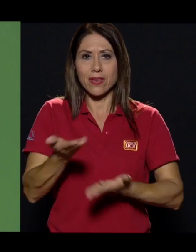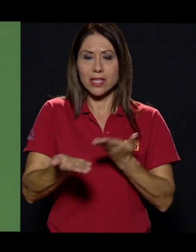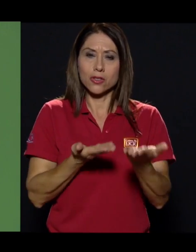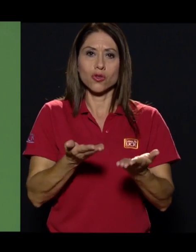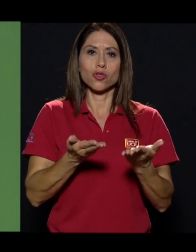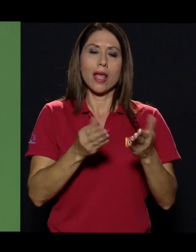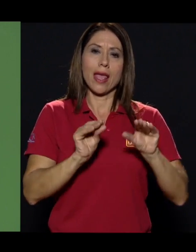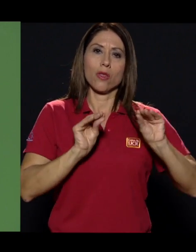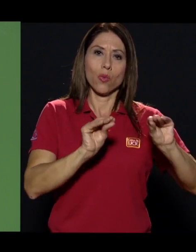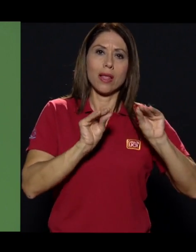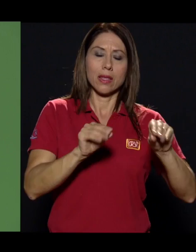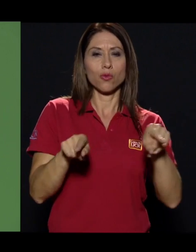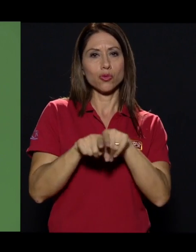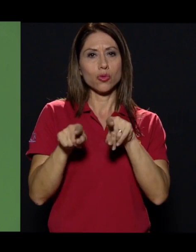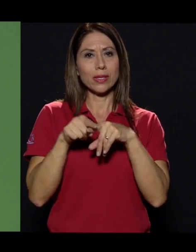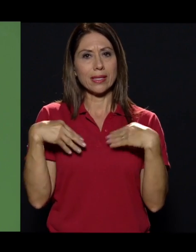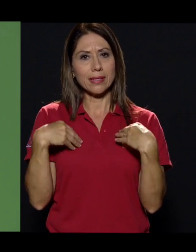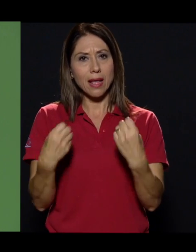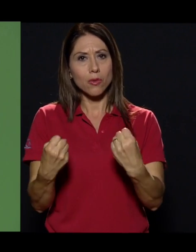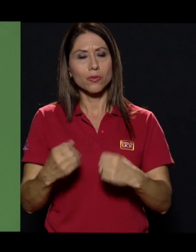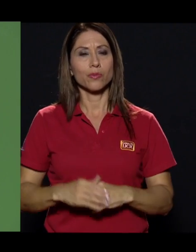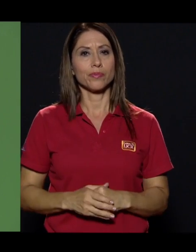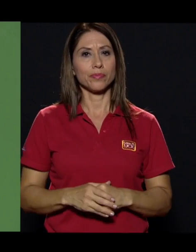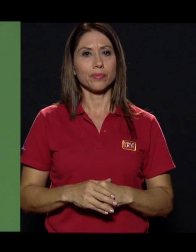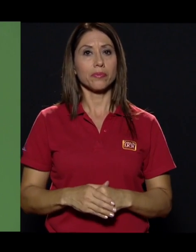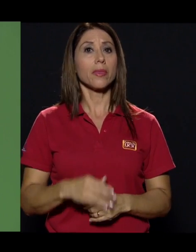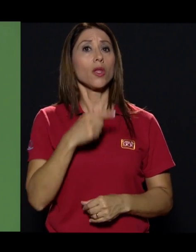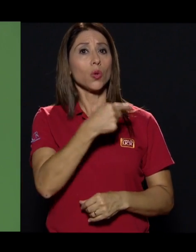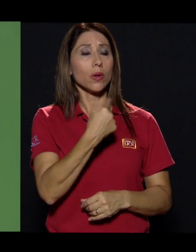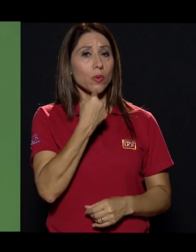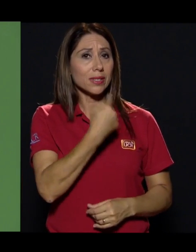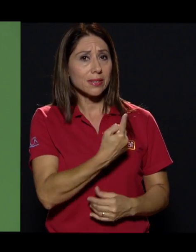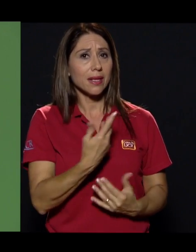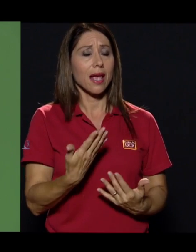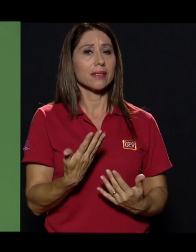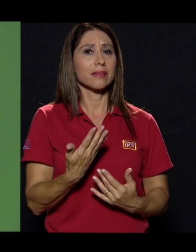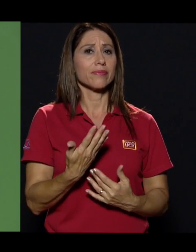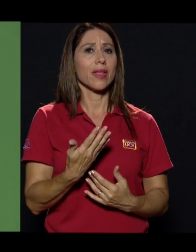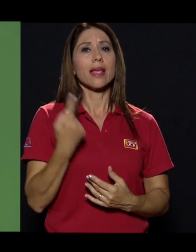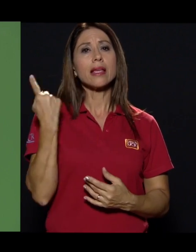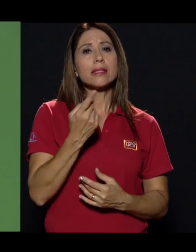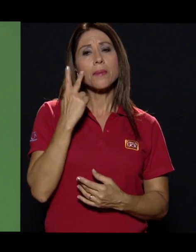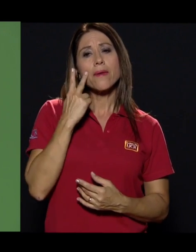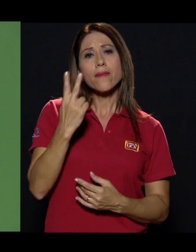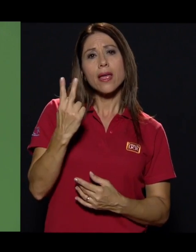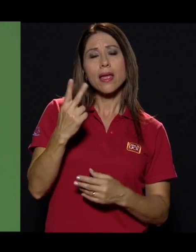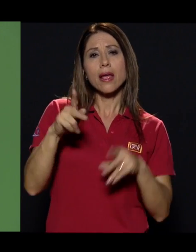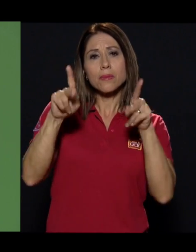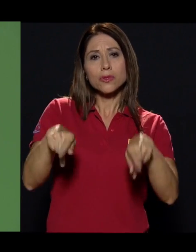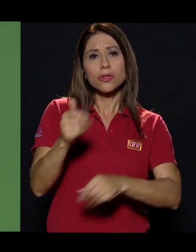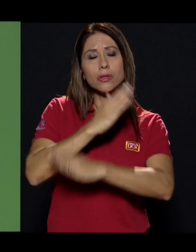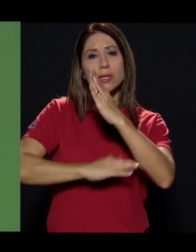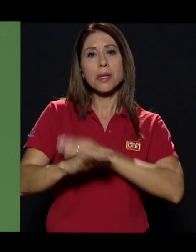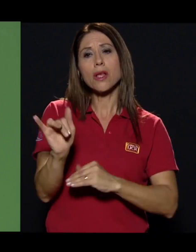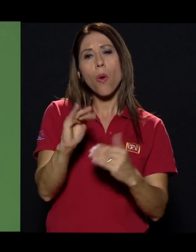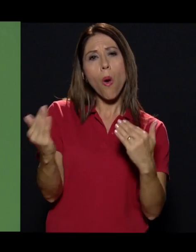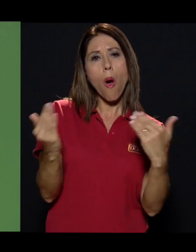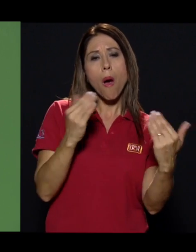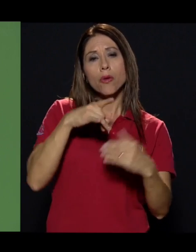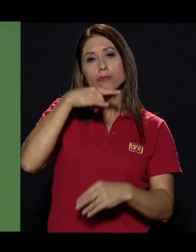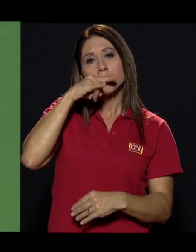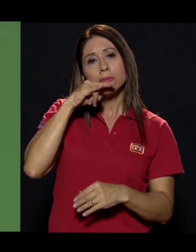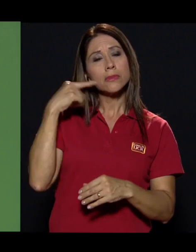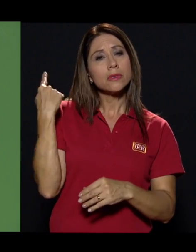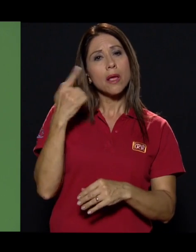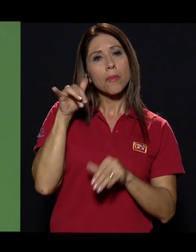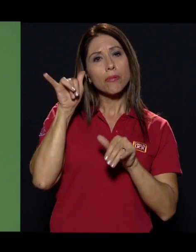esos servicios, tanto educativos como de salud, ¿verdad? Lo que vos decías de la infantilización, ¿verdad? Por